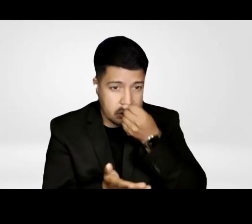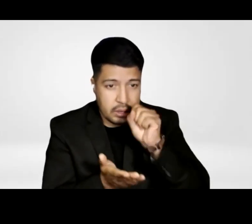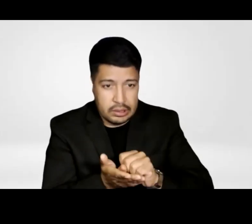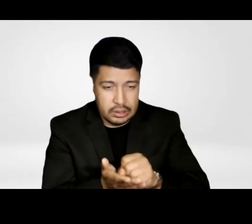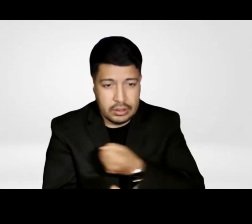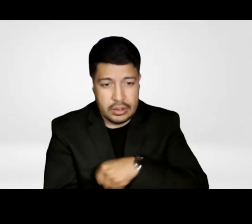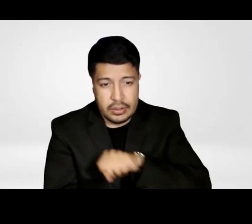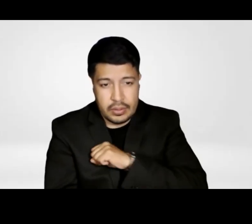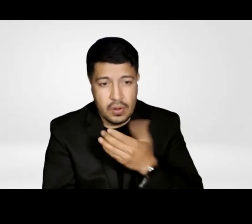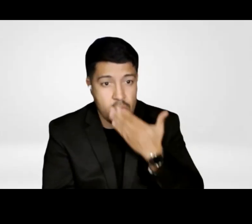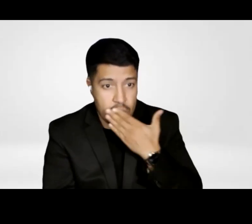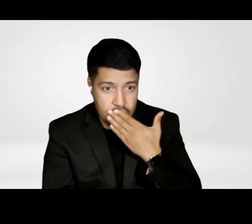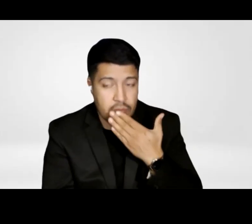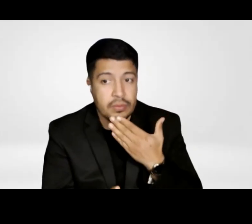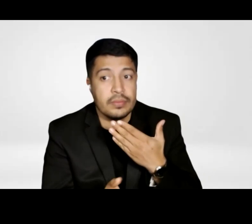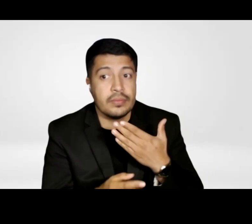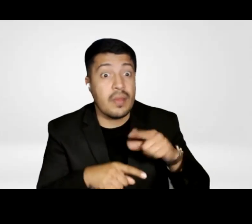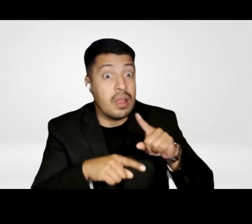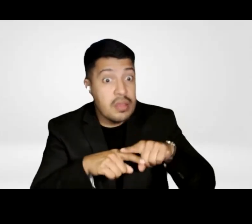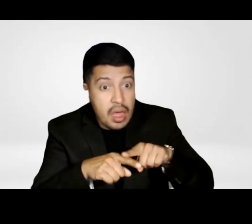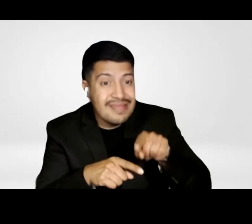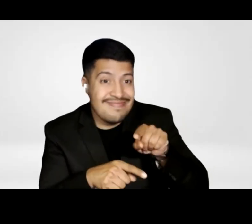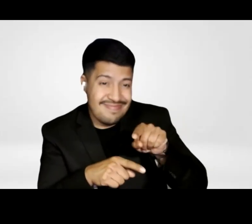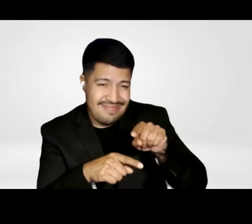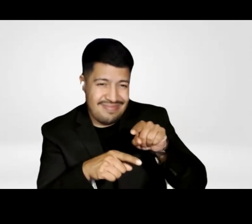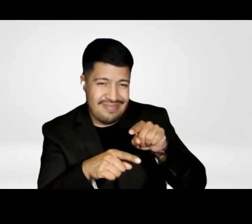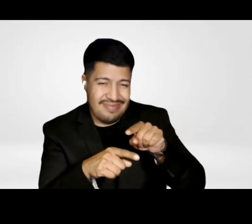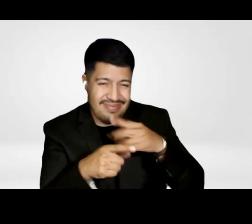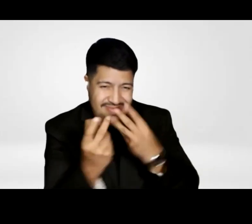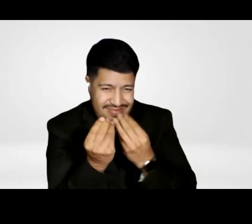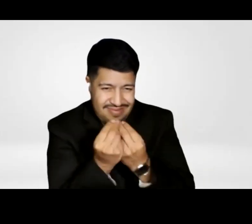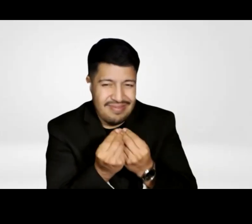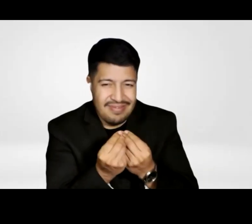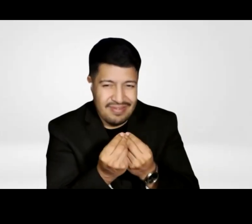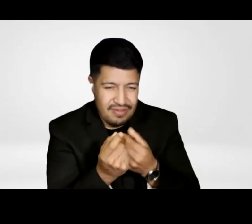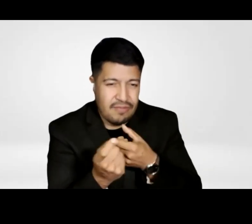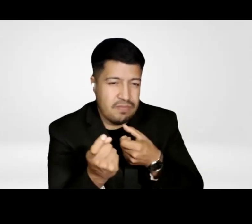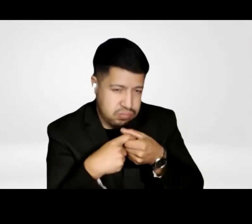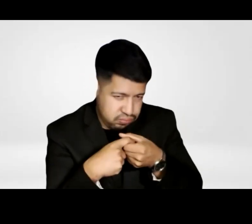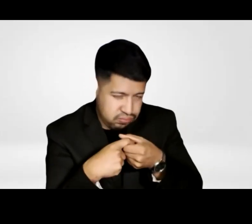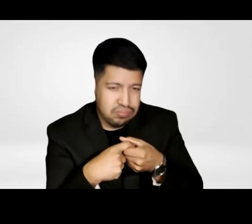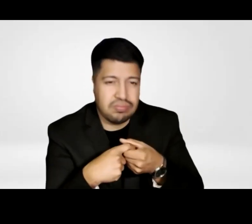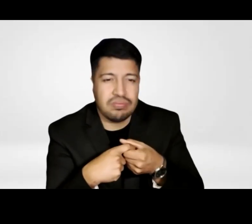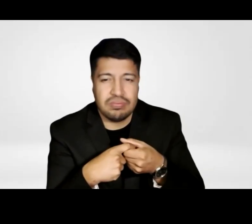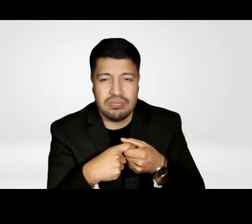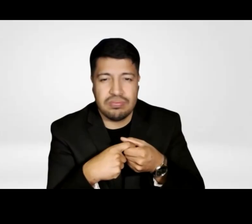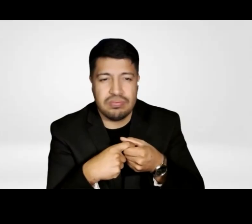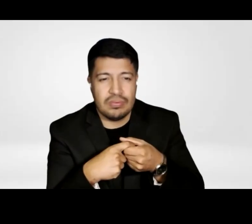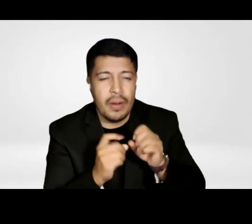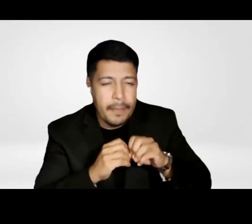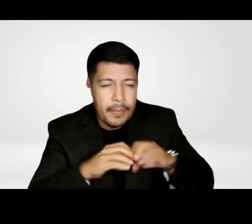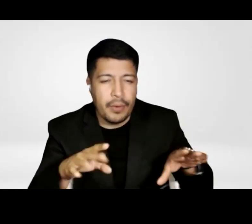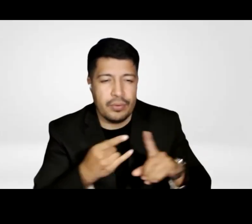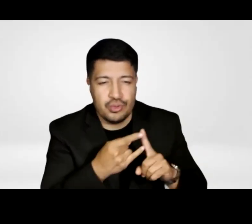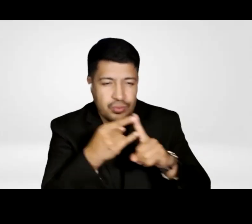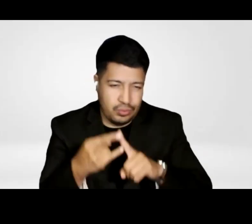Sonora, con quien también estamos haciendo en colaboración este webinar. Es subdirectora médica de